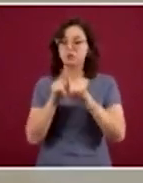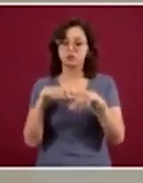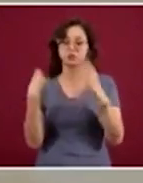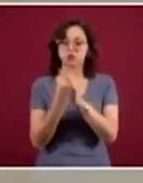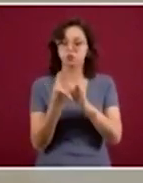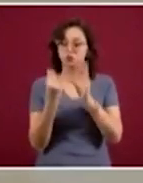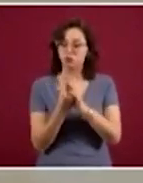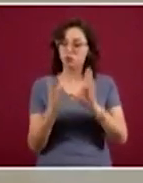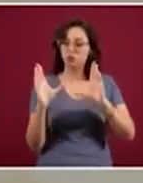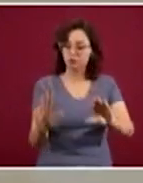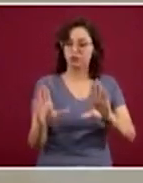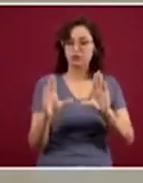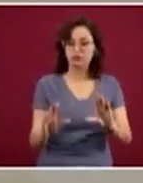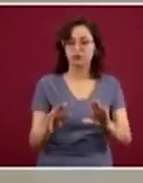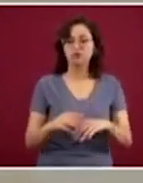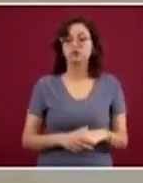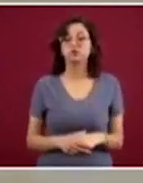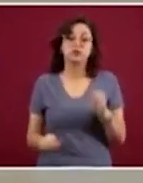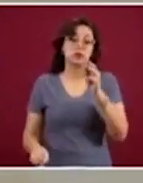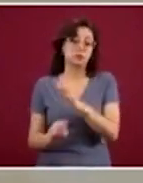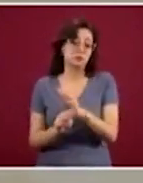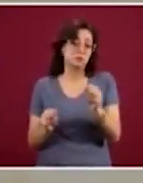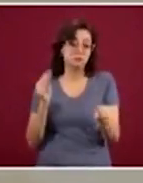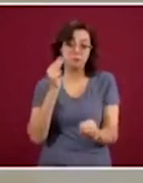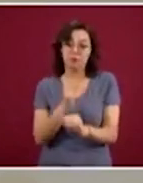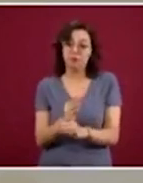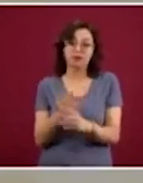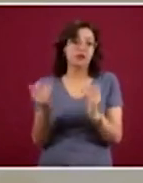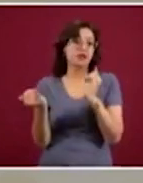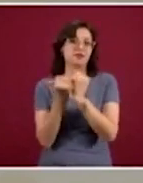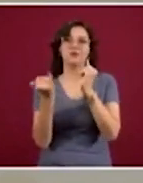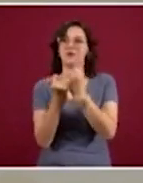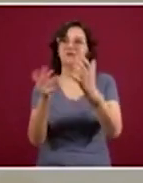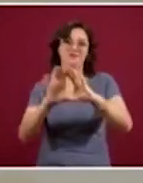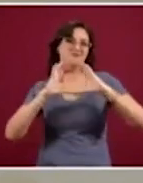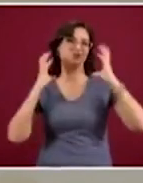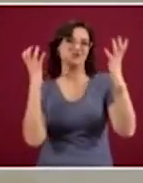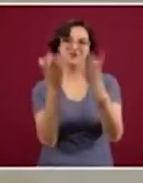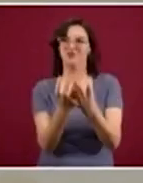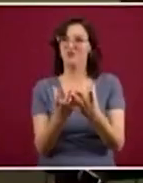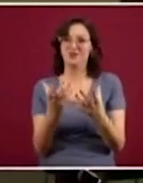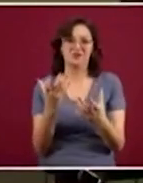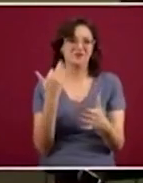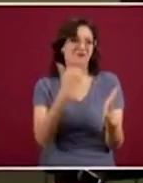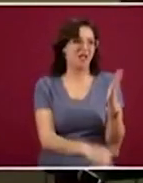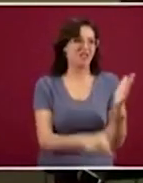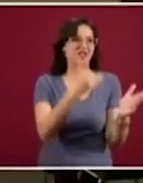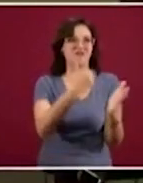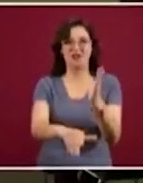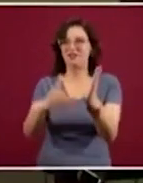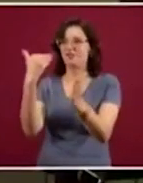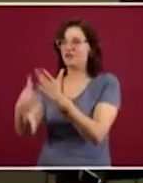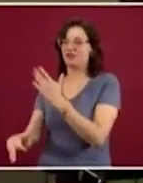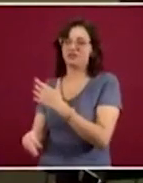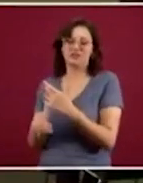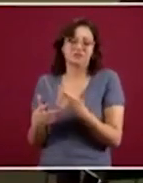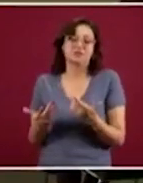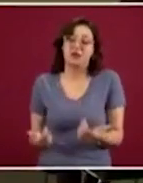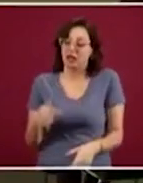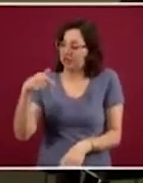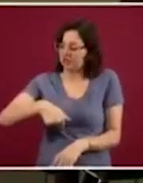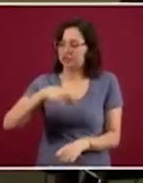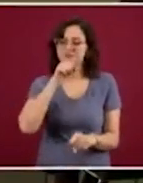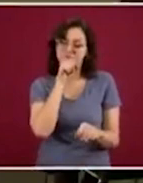y los insumos como en todo el mundo ha habido dificultades también hemos tenido dificultades para completar